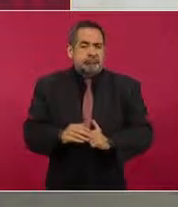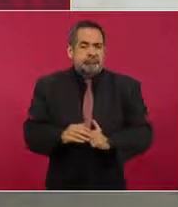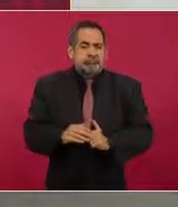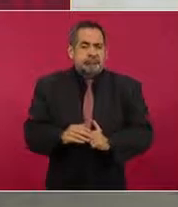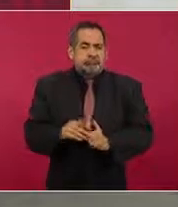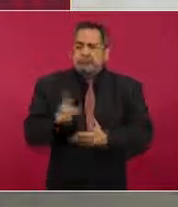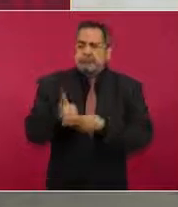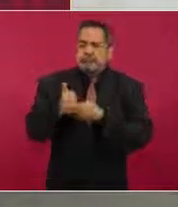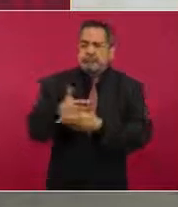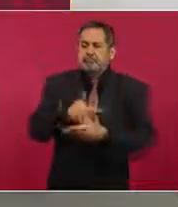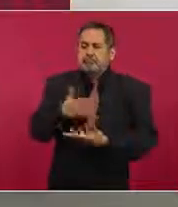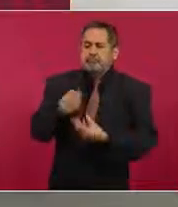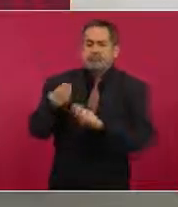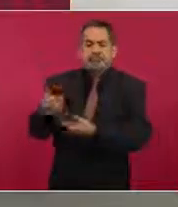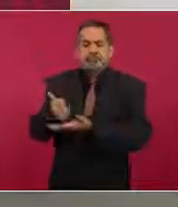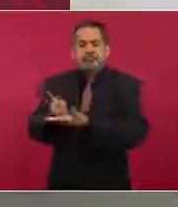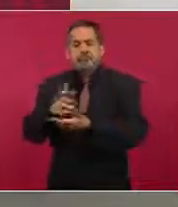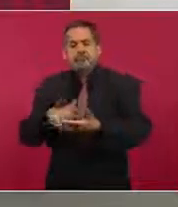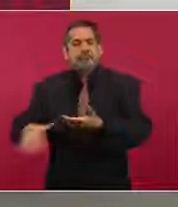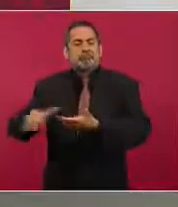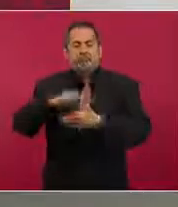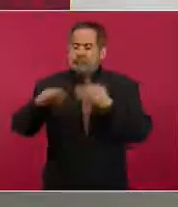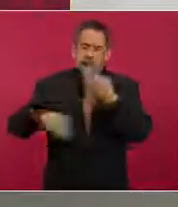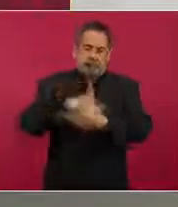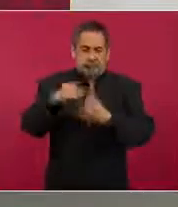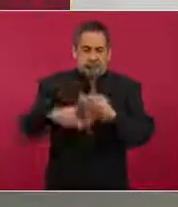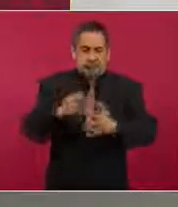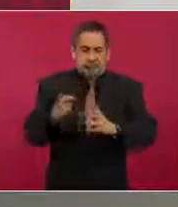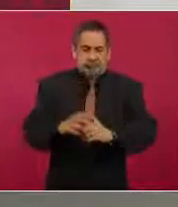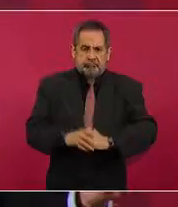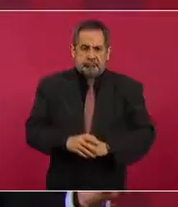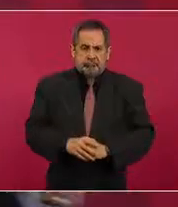y ayuda humanitaria a todos.